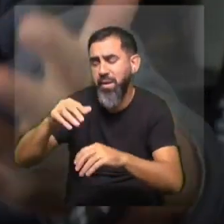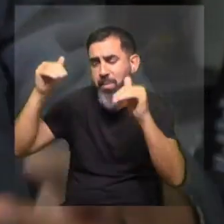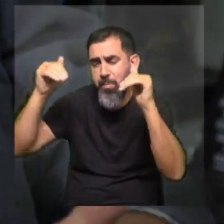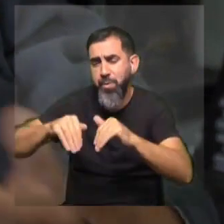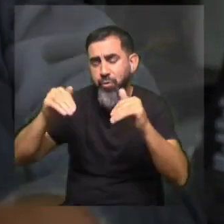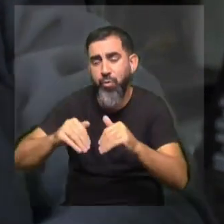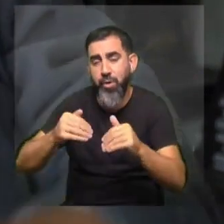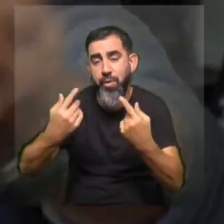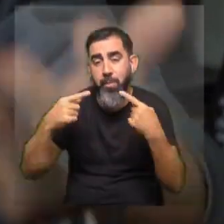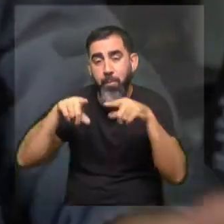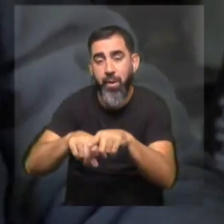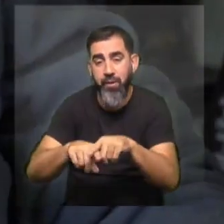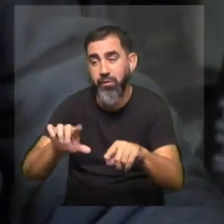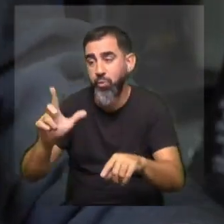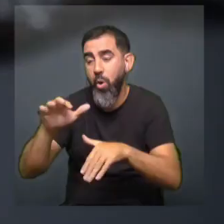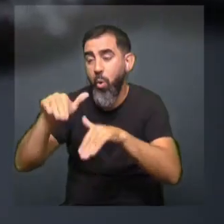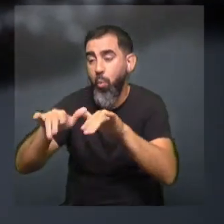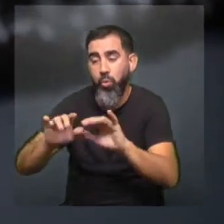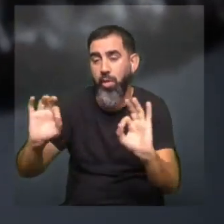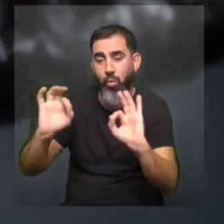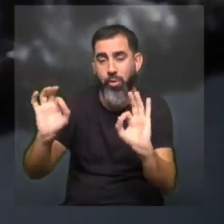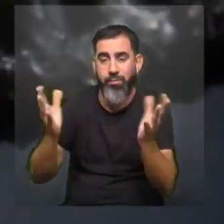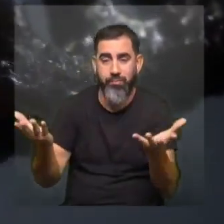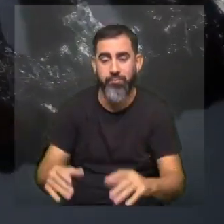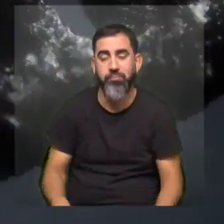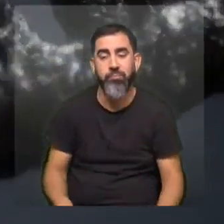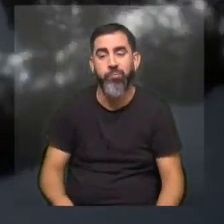de pares de bases y no tenés computadoras que te lo estén haciendo.